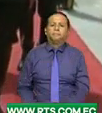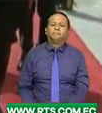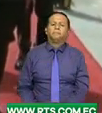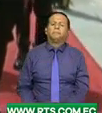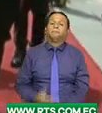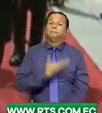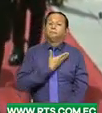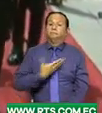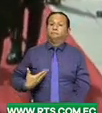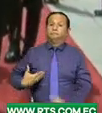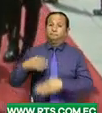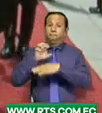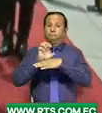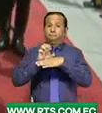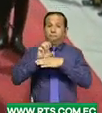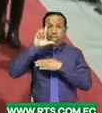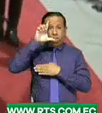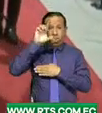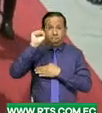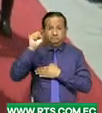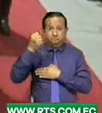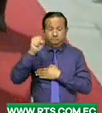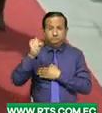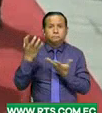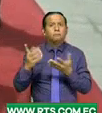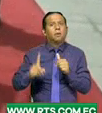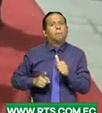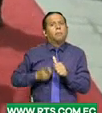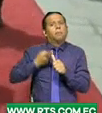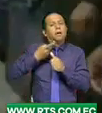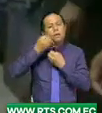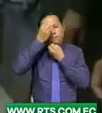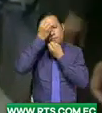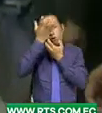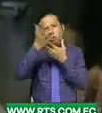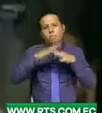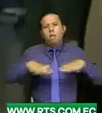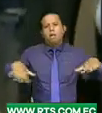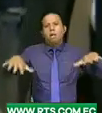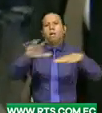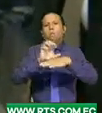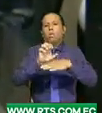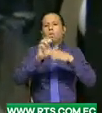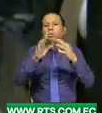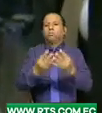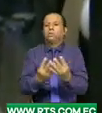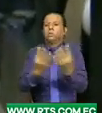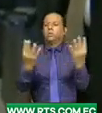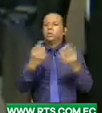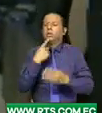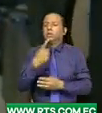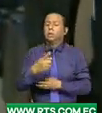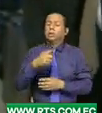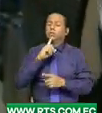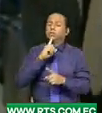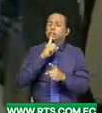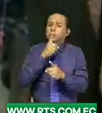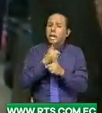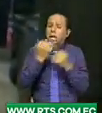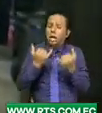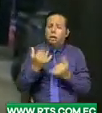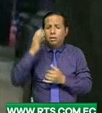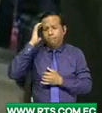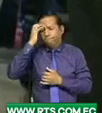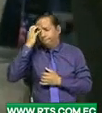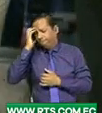Presidente de la República, Guillermo Lasso, en su primer informe a la Nación, reconoció la preocupación que existe por la inseguridad